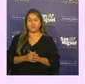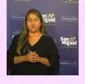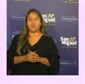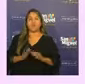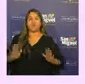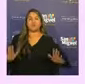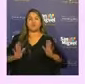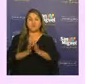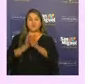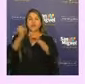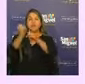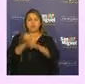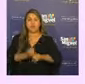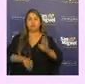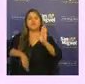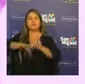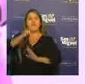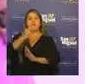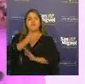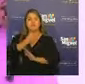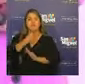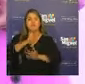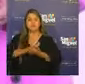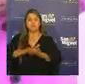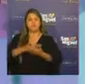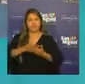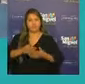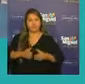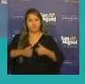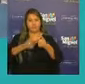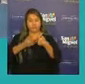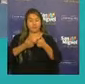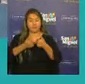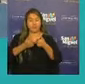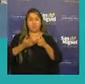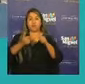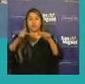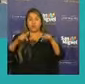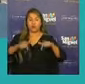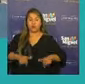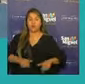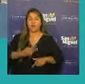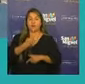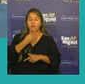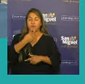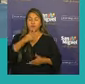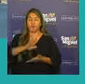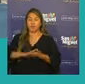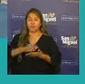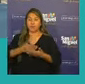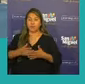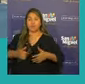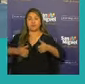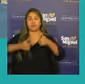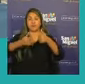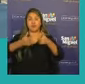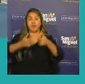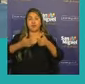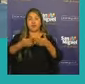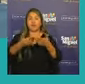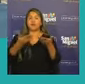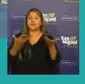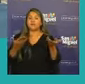San Miguel es más vida sana. Hoy día englobamos aquí la vida sana en el sentido